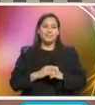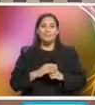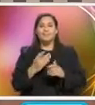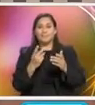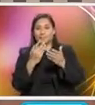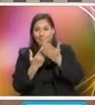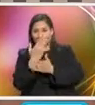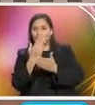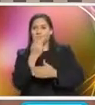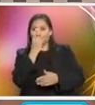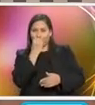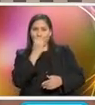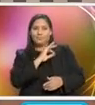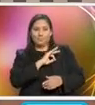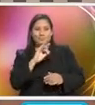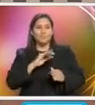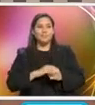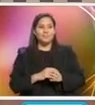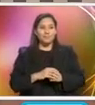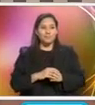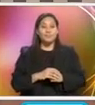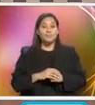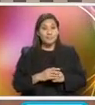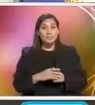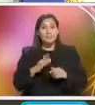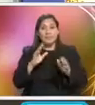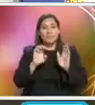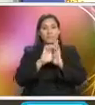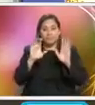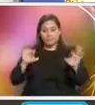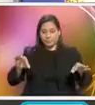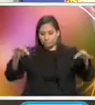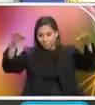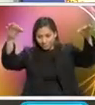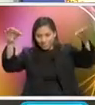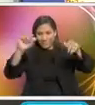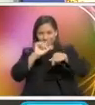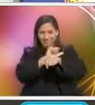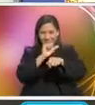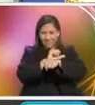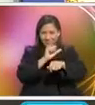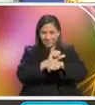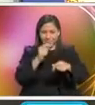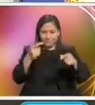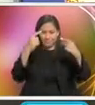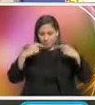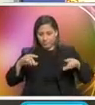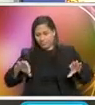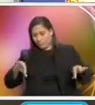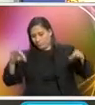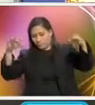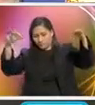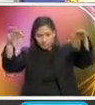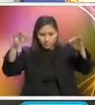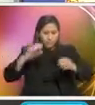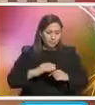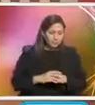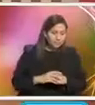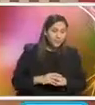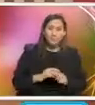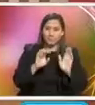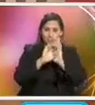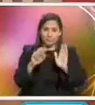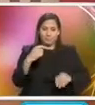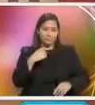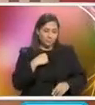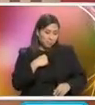desayunas. Exacto. ¿No? La cajuela, por ejemplo, que digamos, hay gente que, yo por